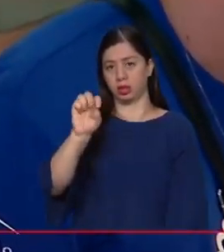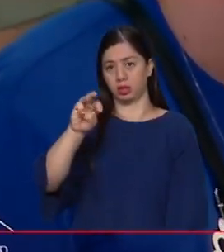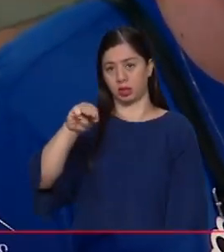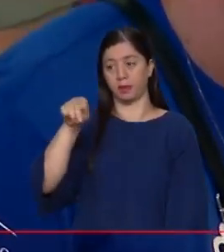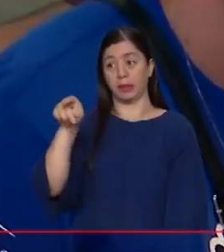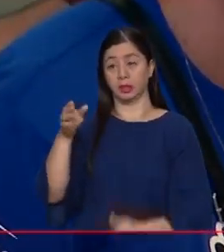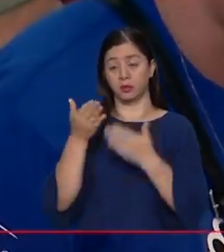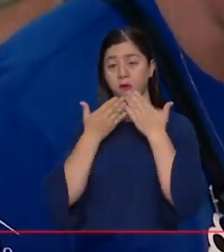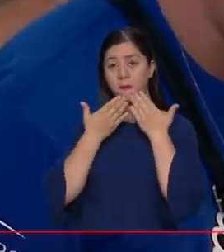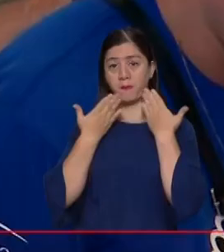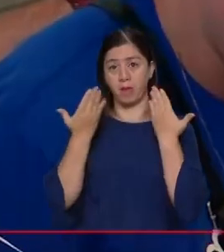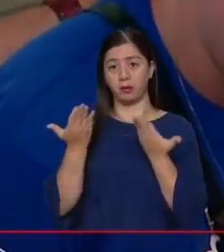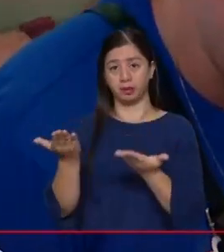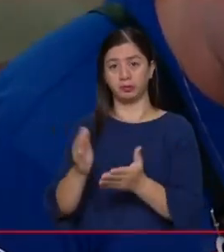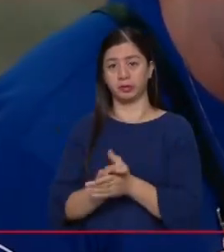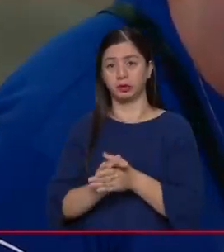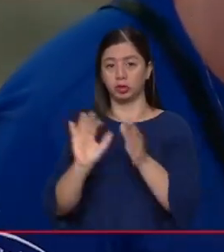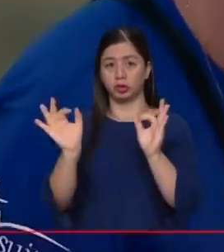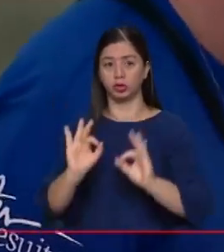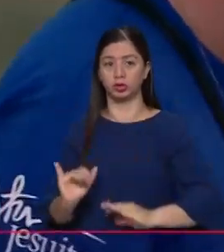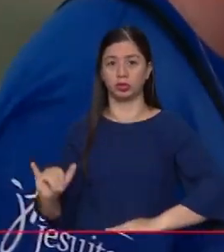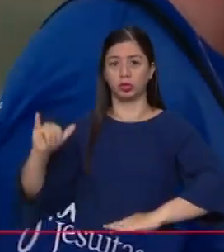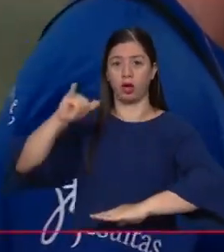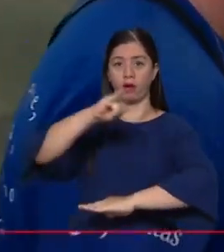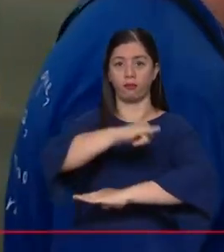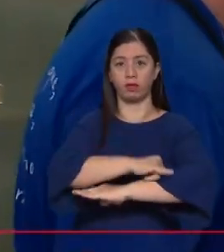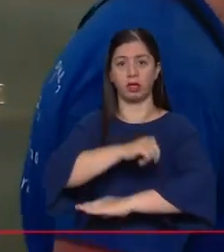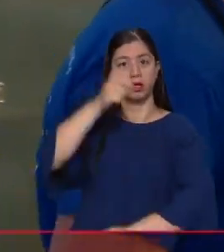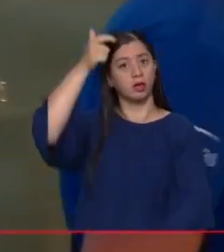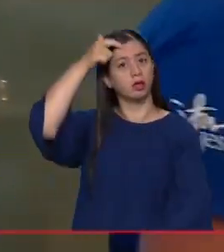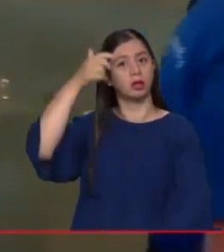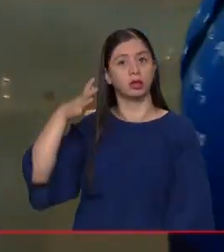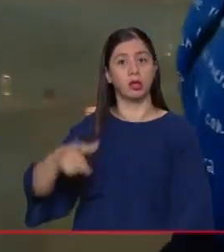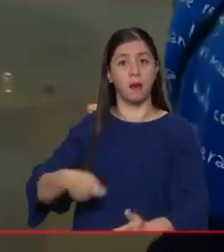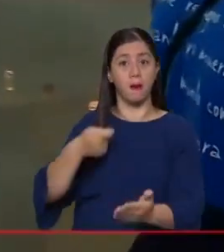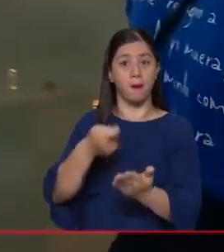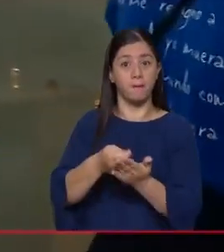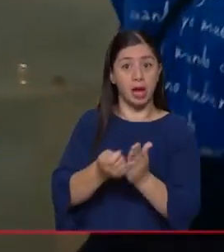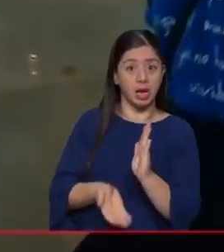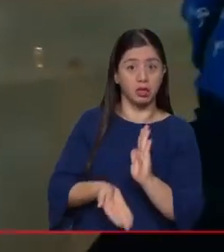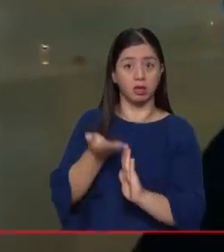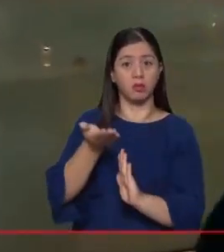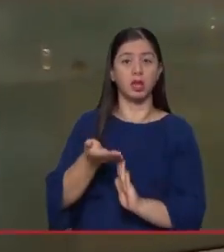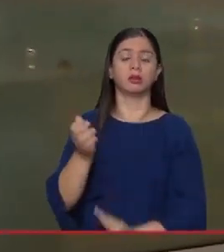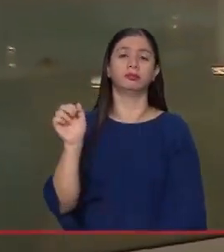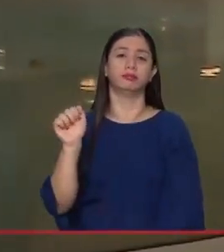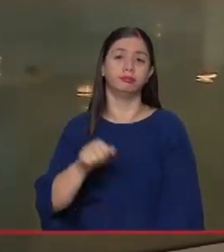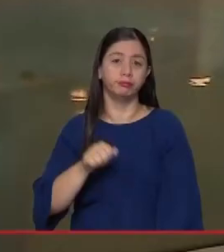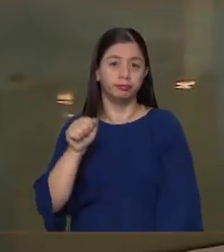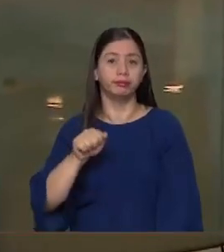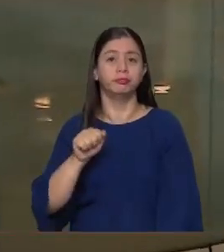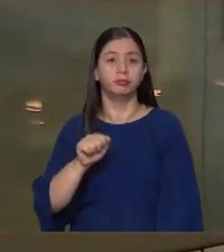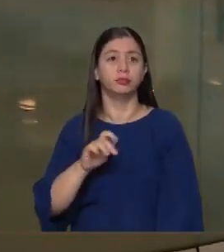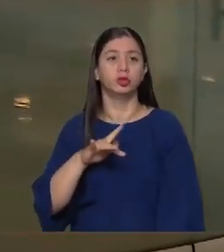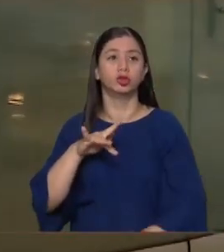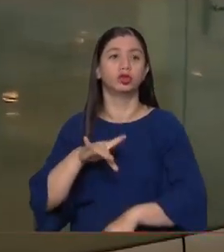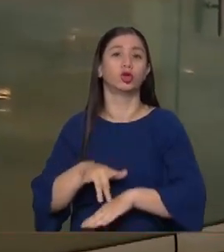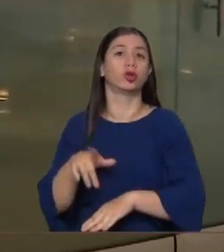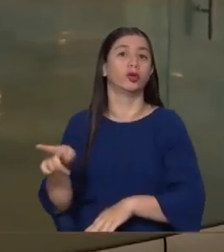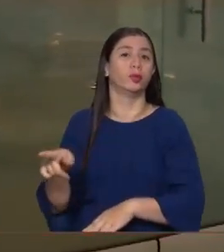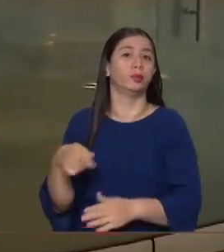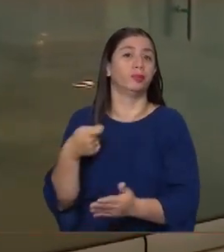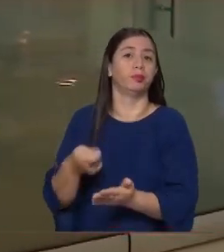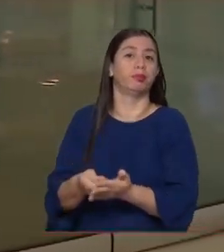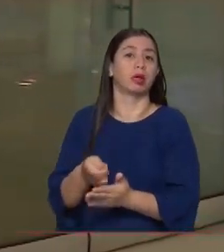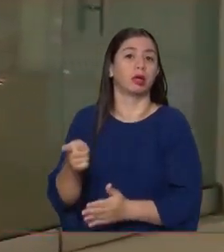pudiera organizar el viaje a Cartagena. ¿Tengo que pagarte más? Sí, pues tocó pagar la tarifa que ellos